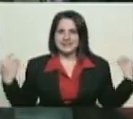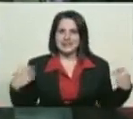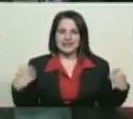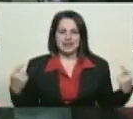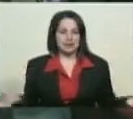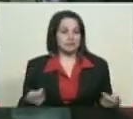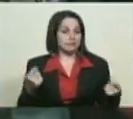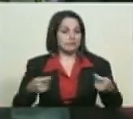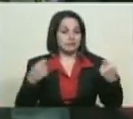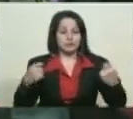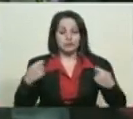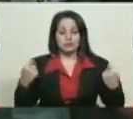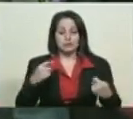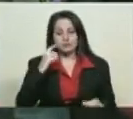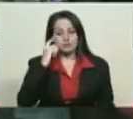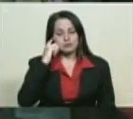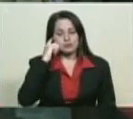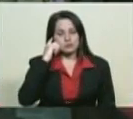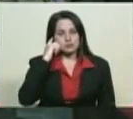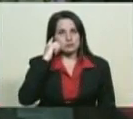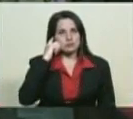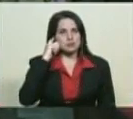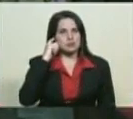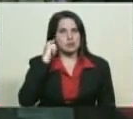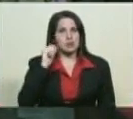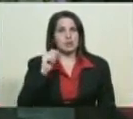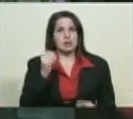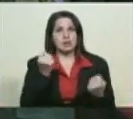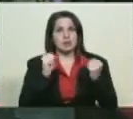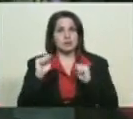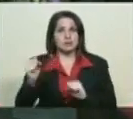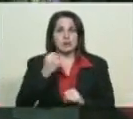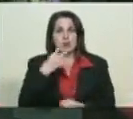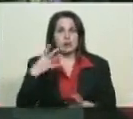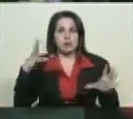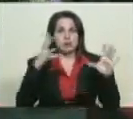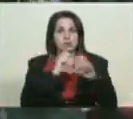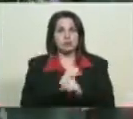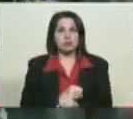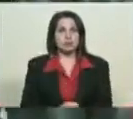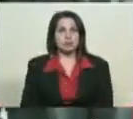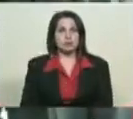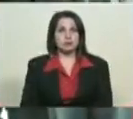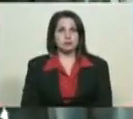contribuido a la soberanía e independencia de la nación. Buenas noches.